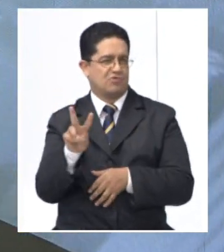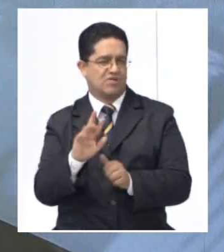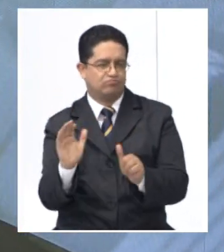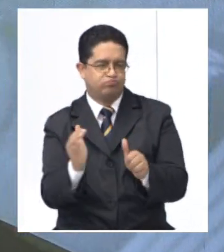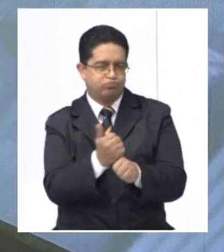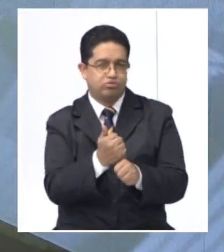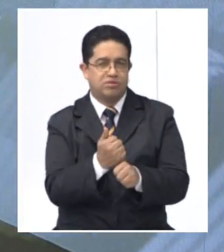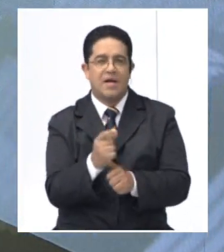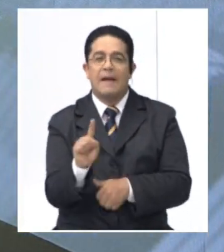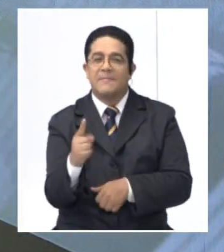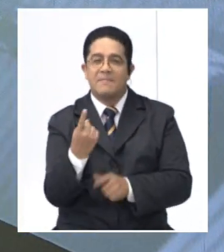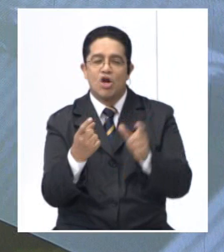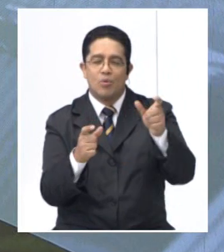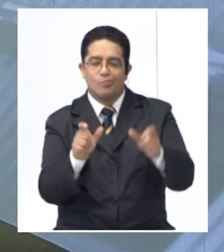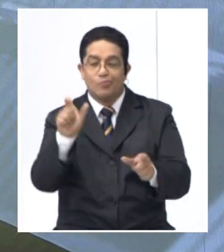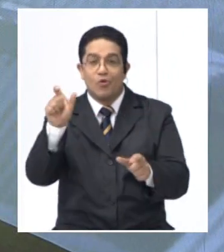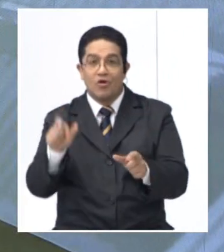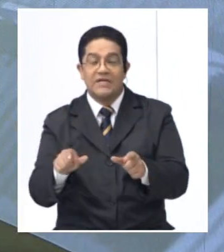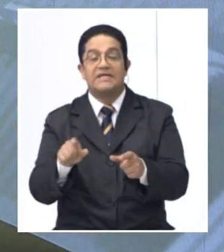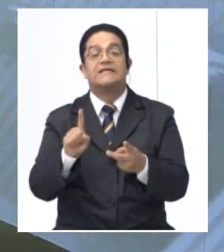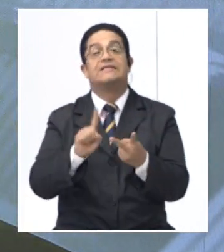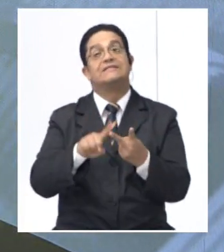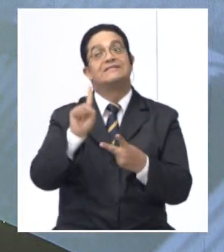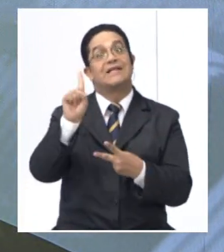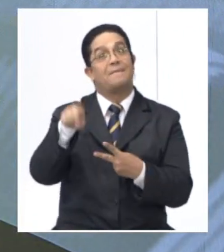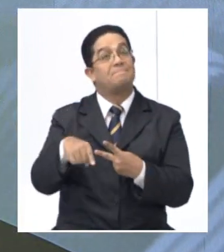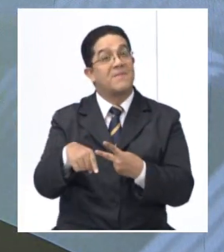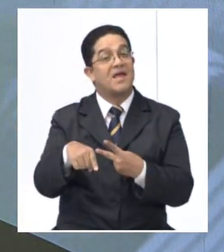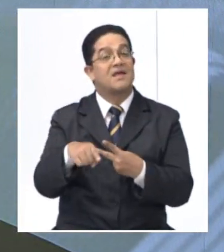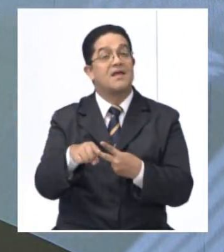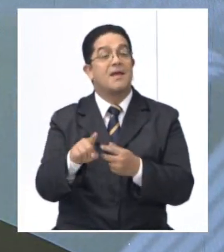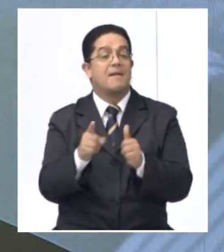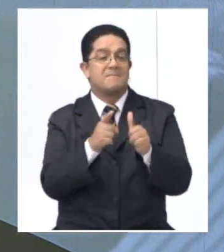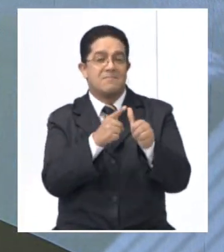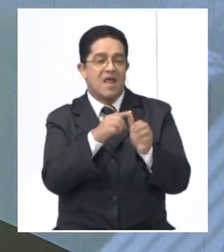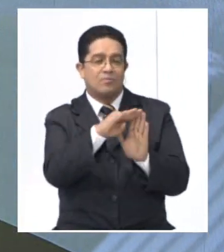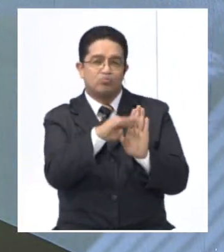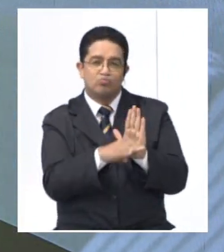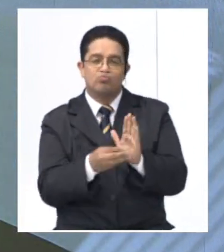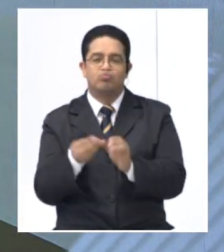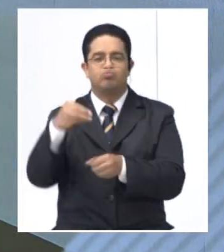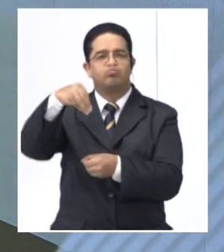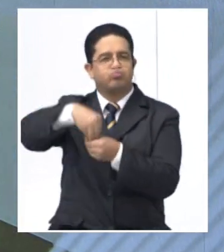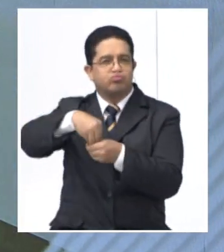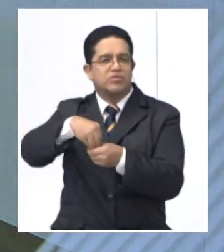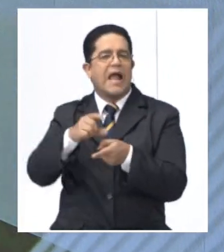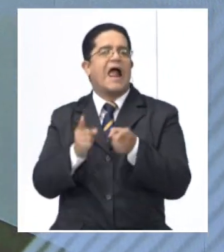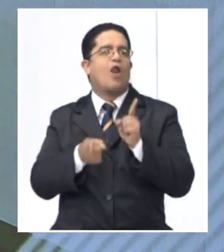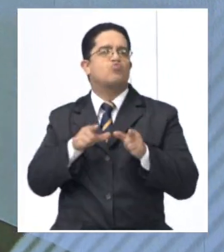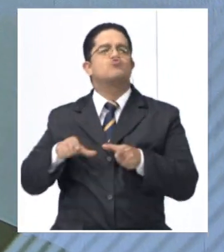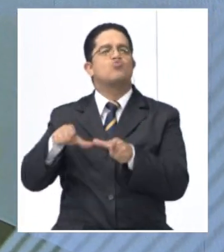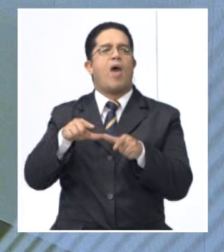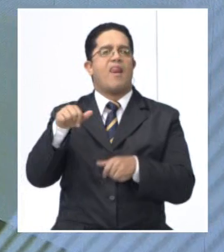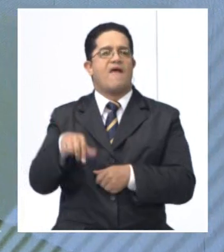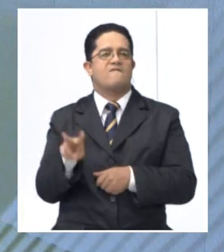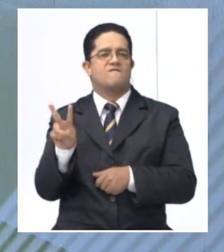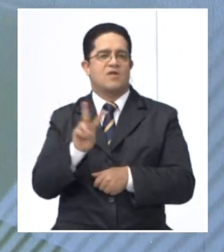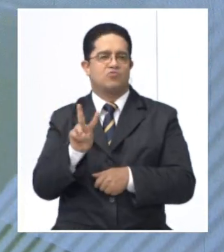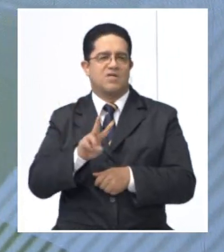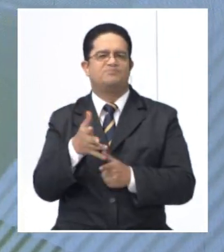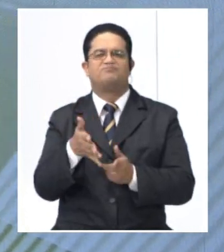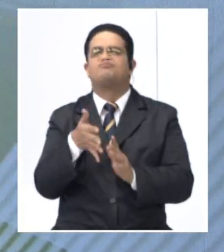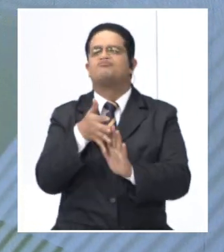los primeros casos de COVID e incluso se tomaron las primeras medidas de cuarentena en algunos cuadrantes de nuestro país. Ya han